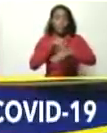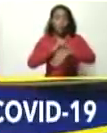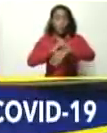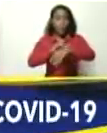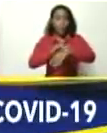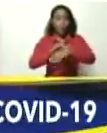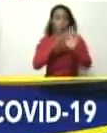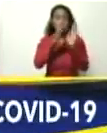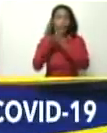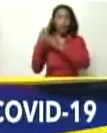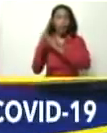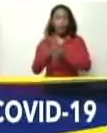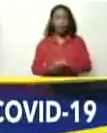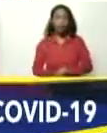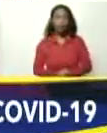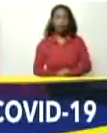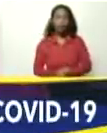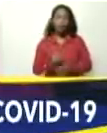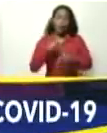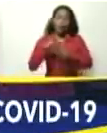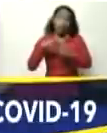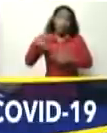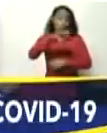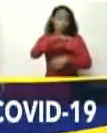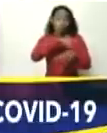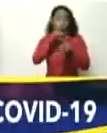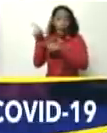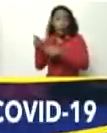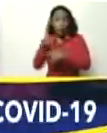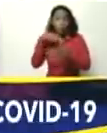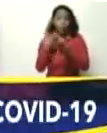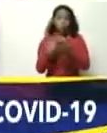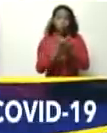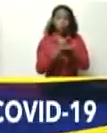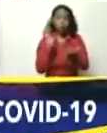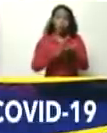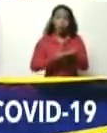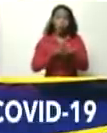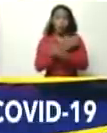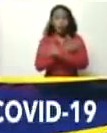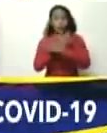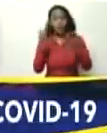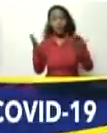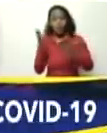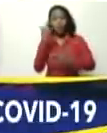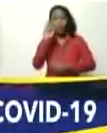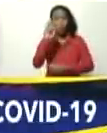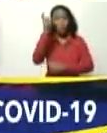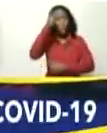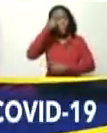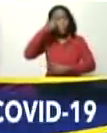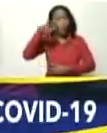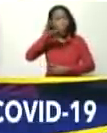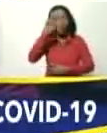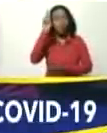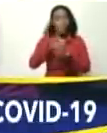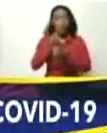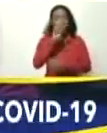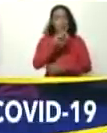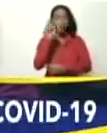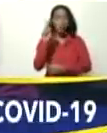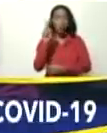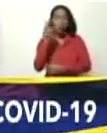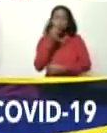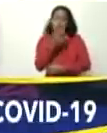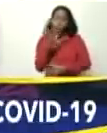comunitarios. Entonces todo eso puesto a prueba, al servicio de un pueblo. 2021,